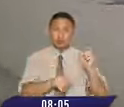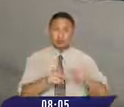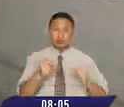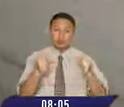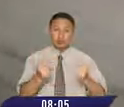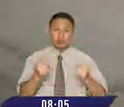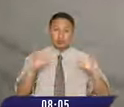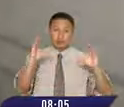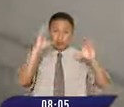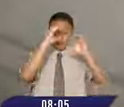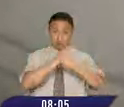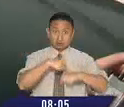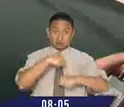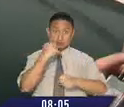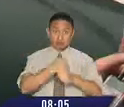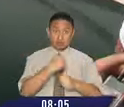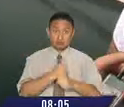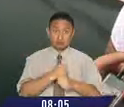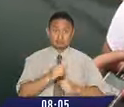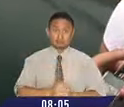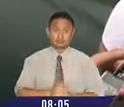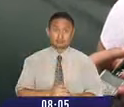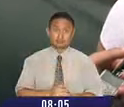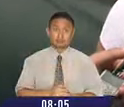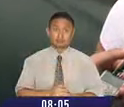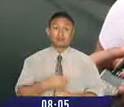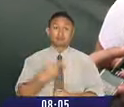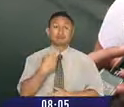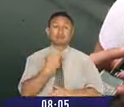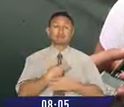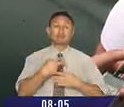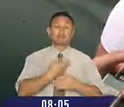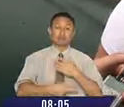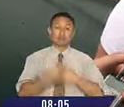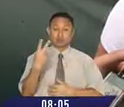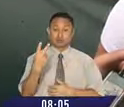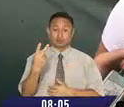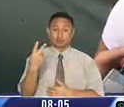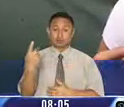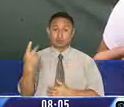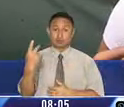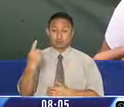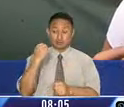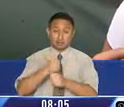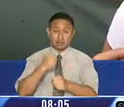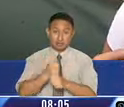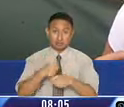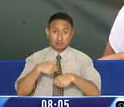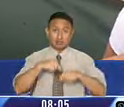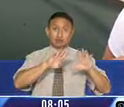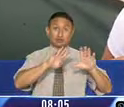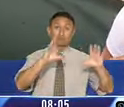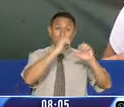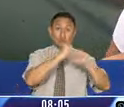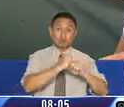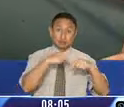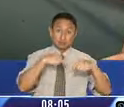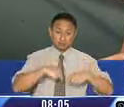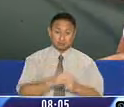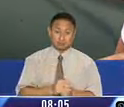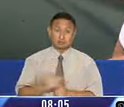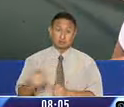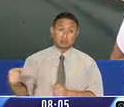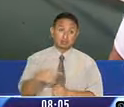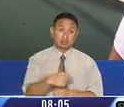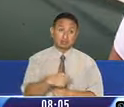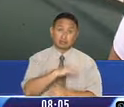noches de sus empleos. Tengo mis dos hijos, igual trabajan. El uno trabaja en la noche, el otro sale a las 9 de la noche y así tenemos que salir